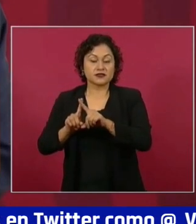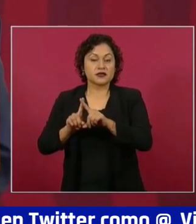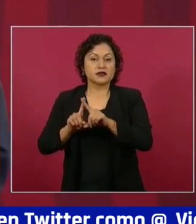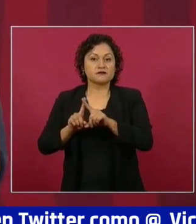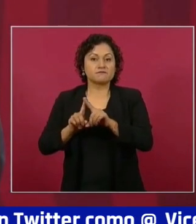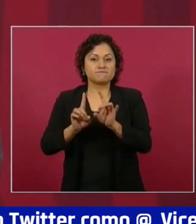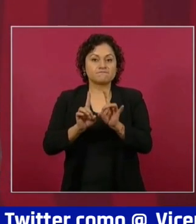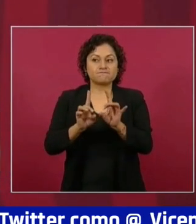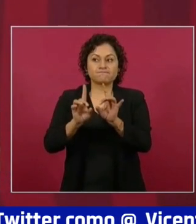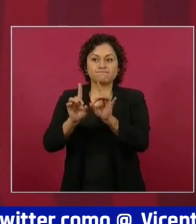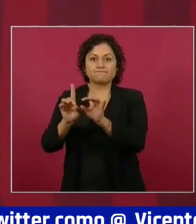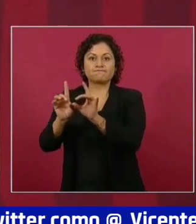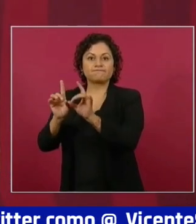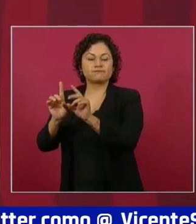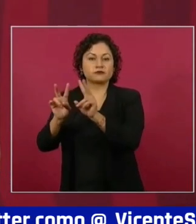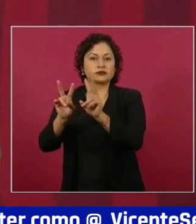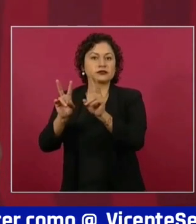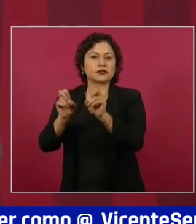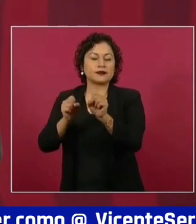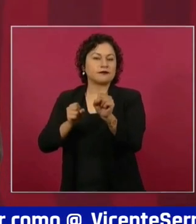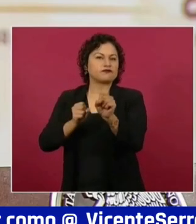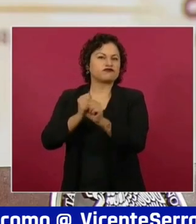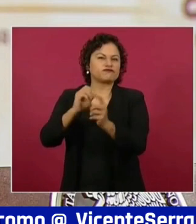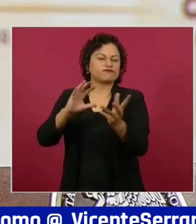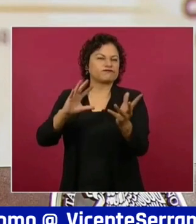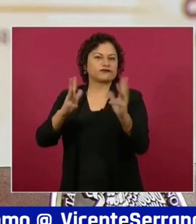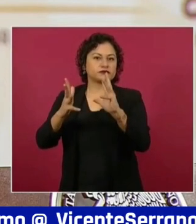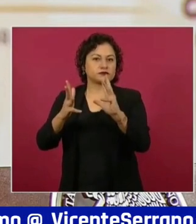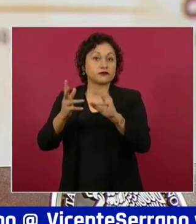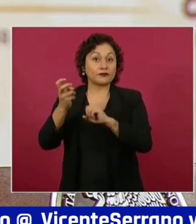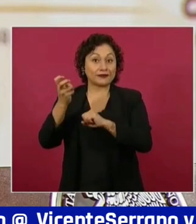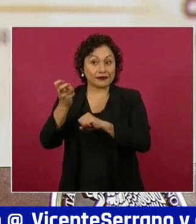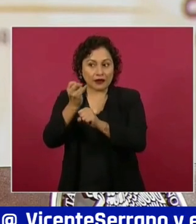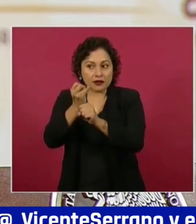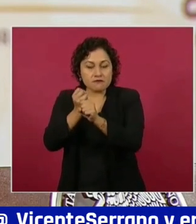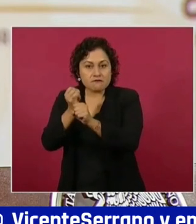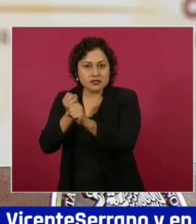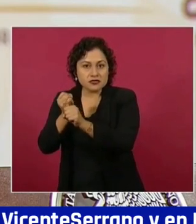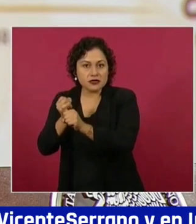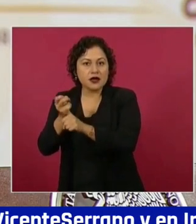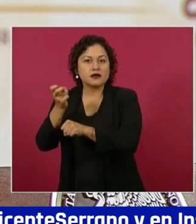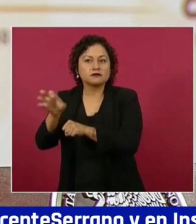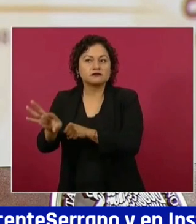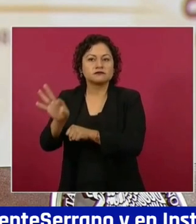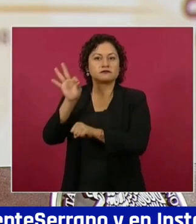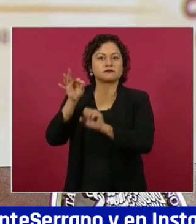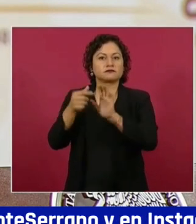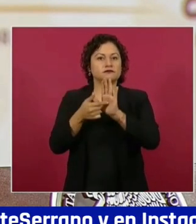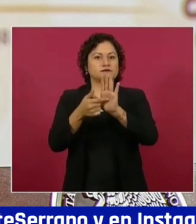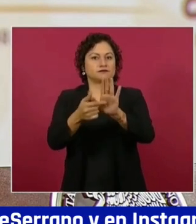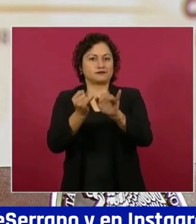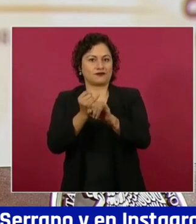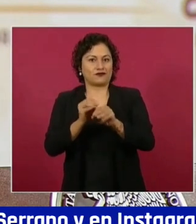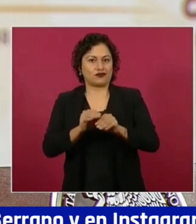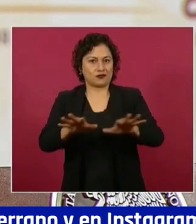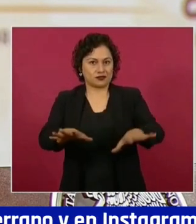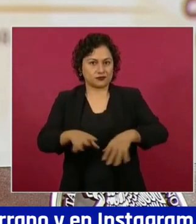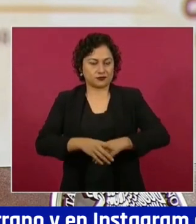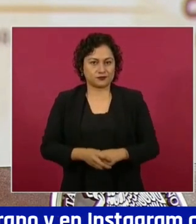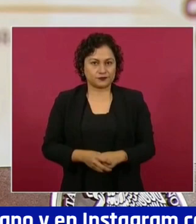verdadera democracia y se termine con los fraudes electorales. El presidente, de hecho, asegura que